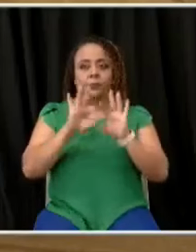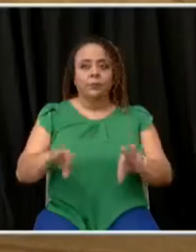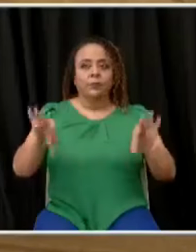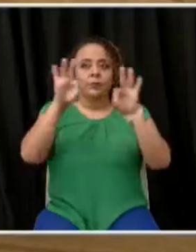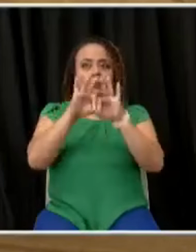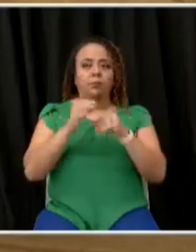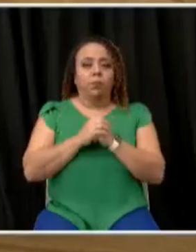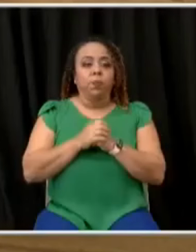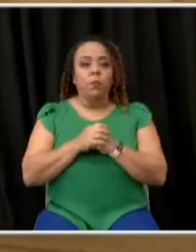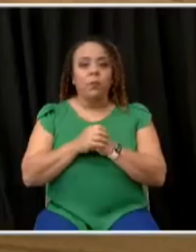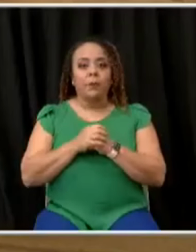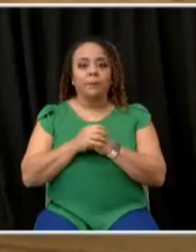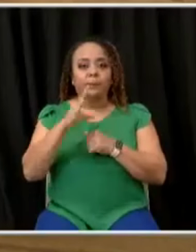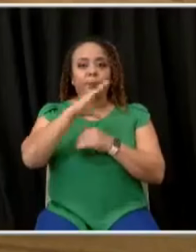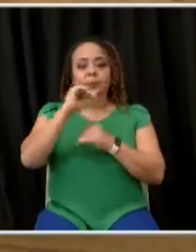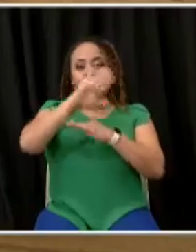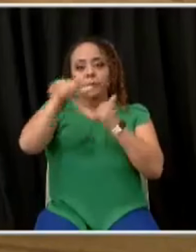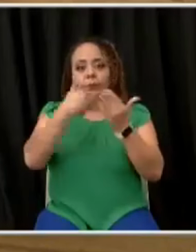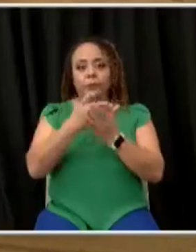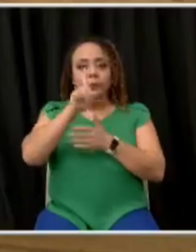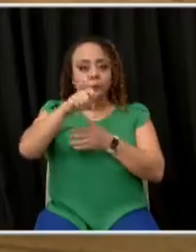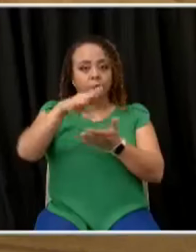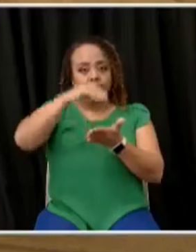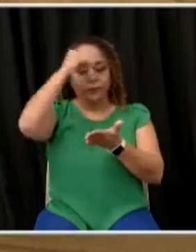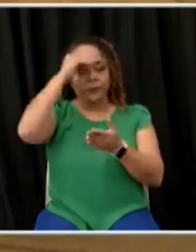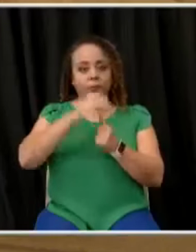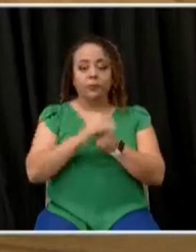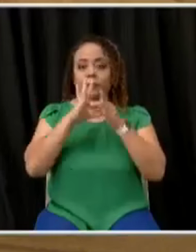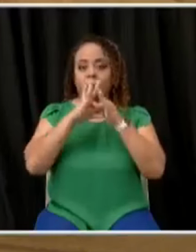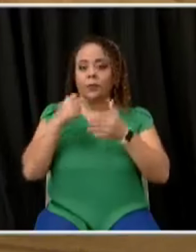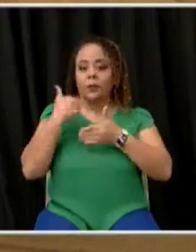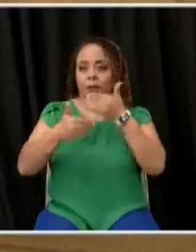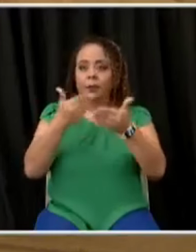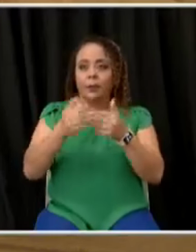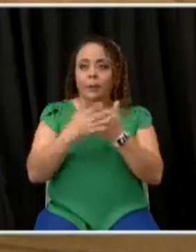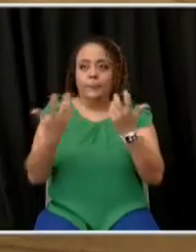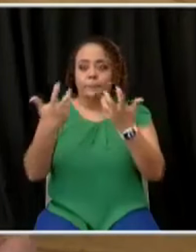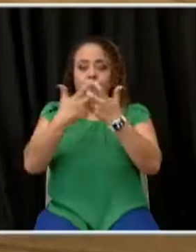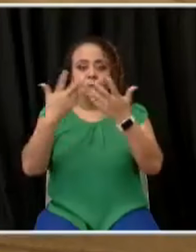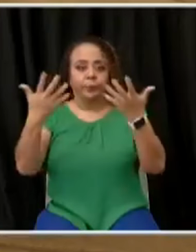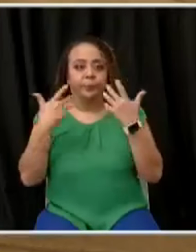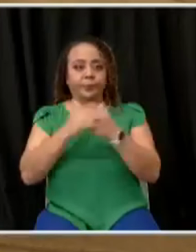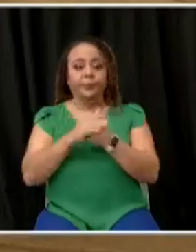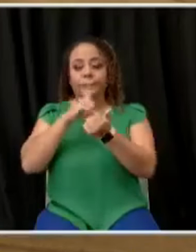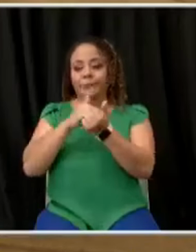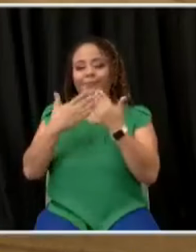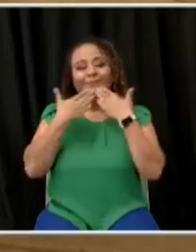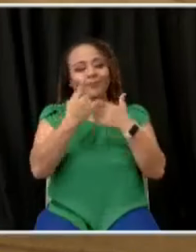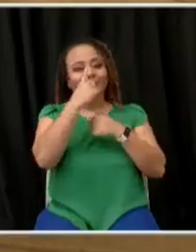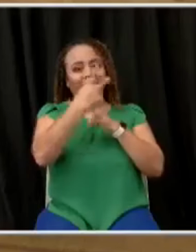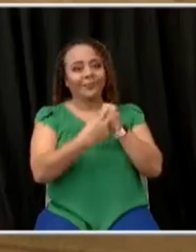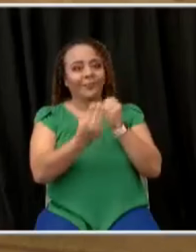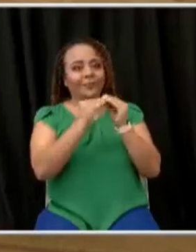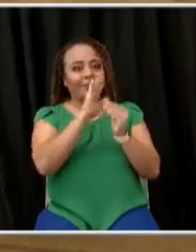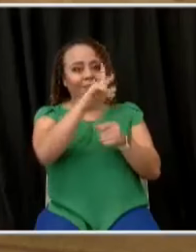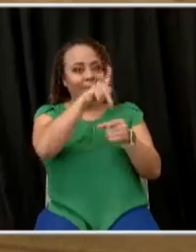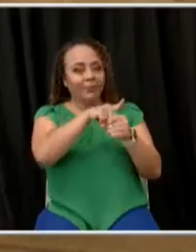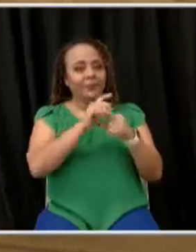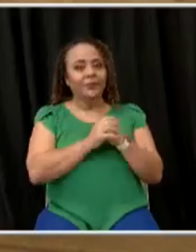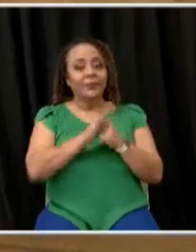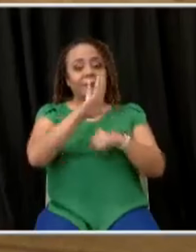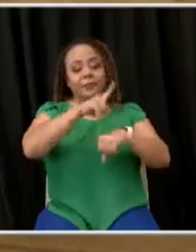importante que todos y todas debemos de aprender sobre este proceso de aclimatación. Doctor, agradecerle una vez más su participación,